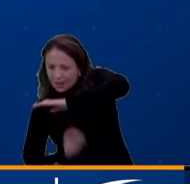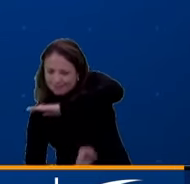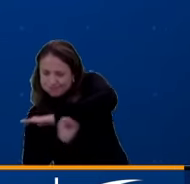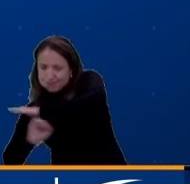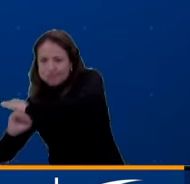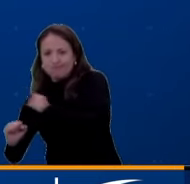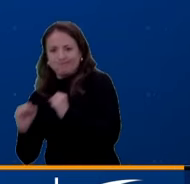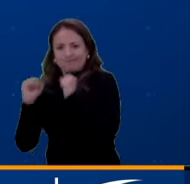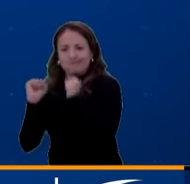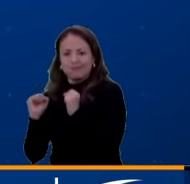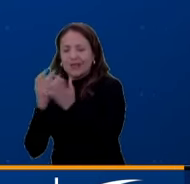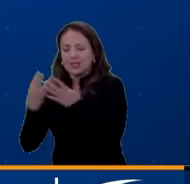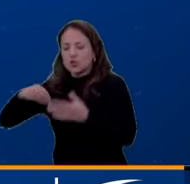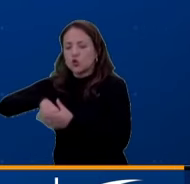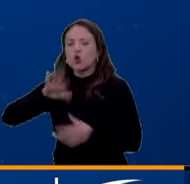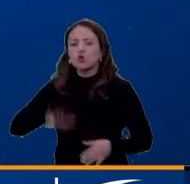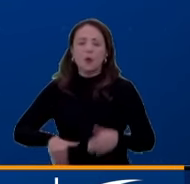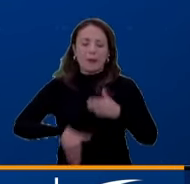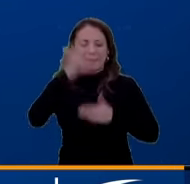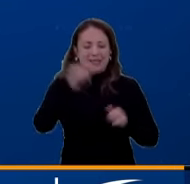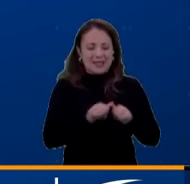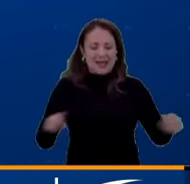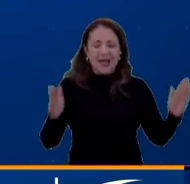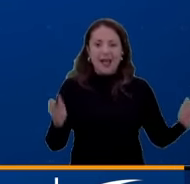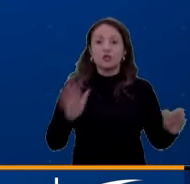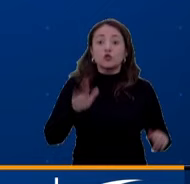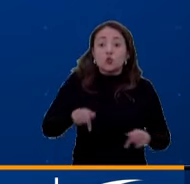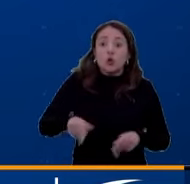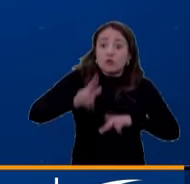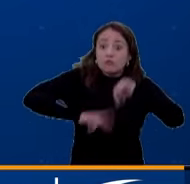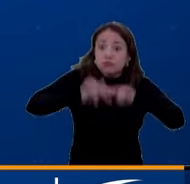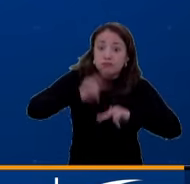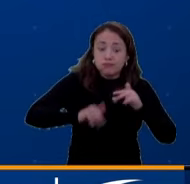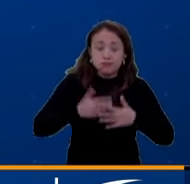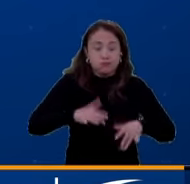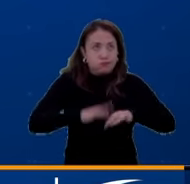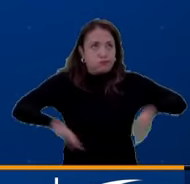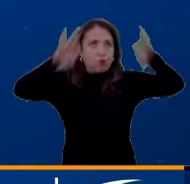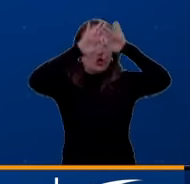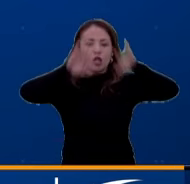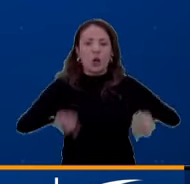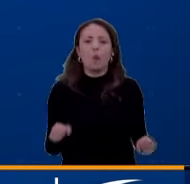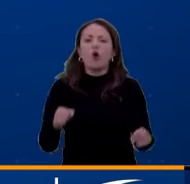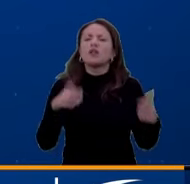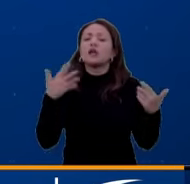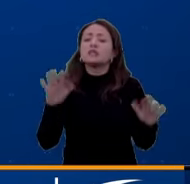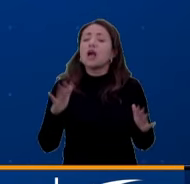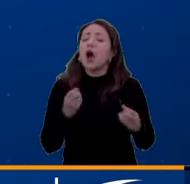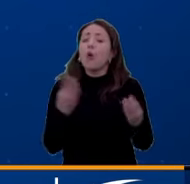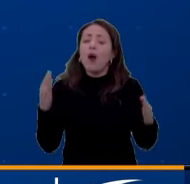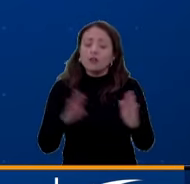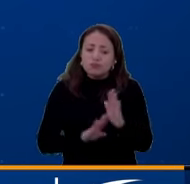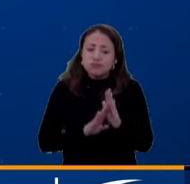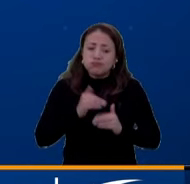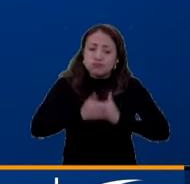la primera línea del metro de Bogotá. Esta mega obra tan importante para la ciudad ya tiene un avance del